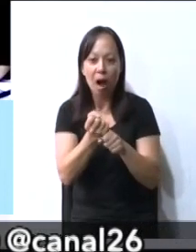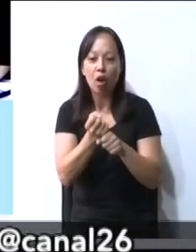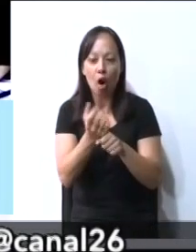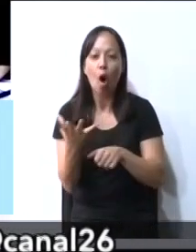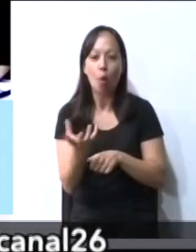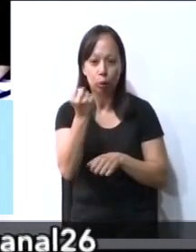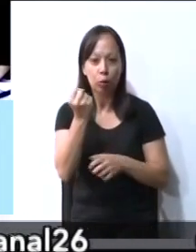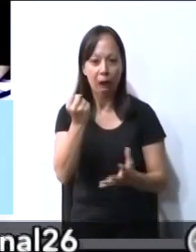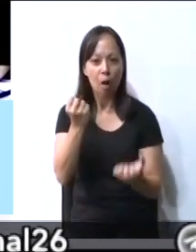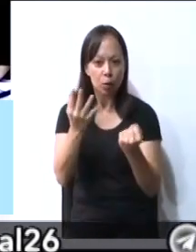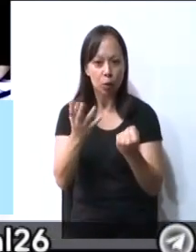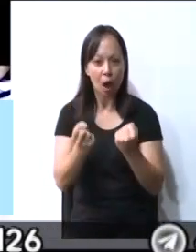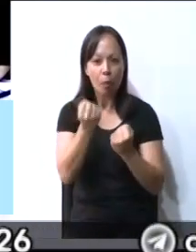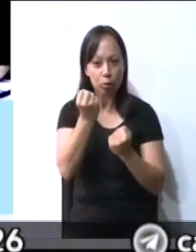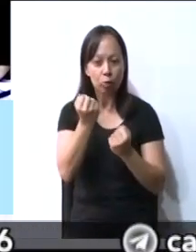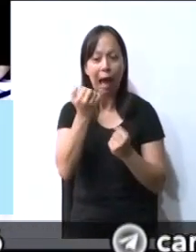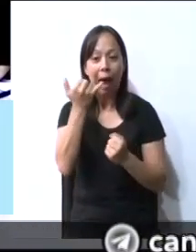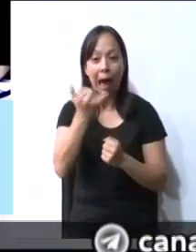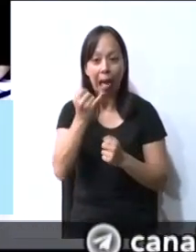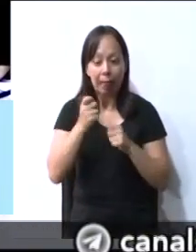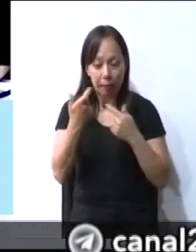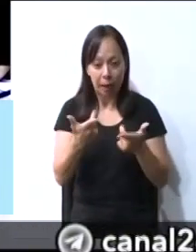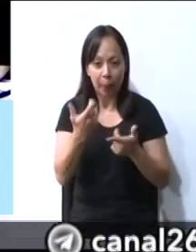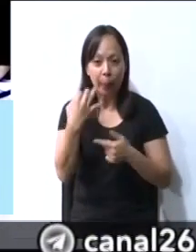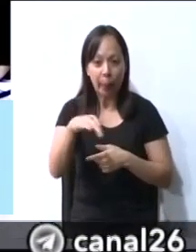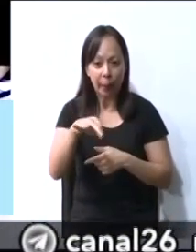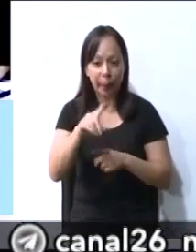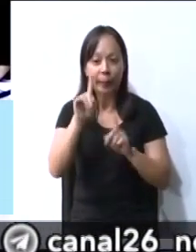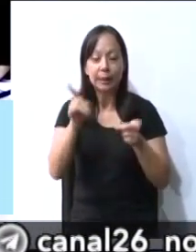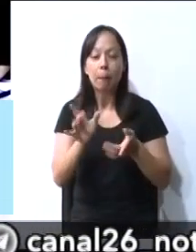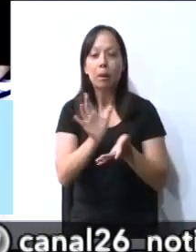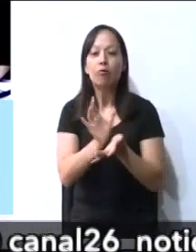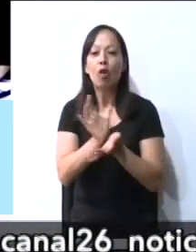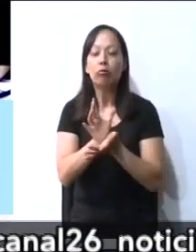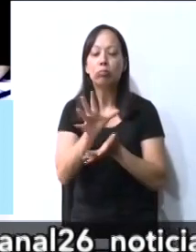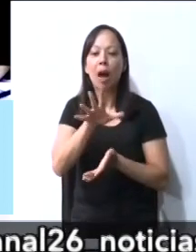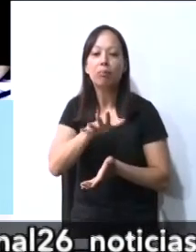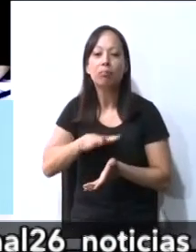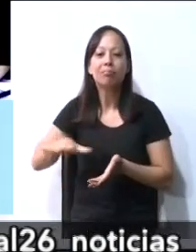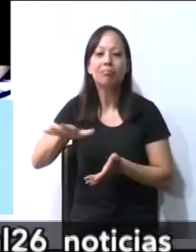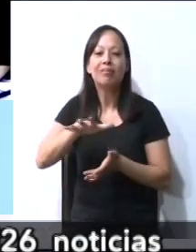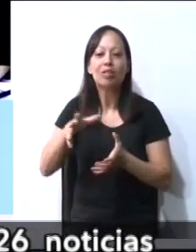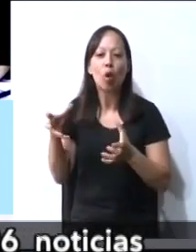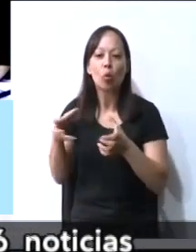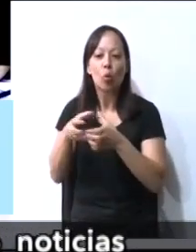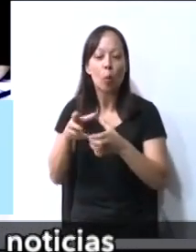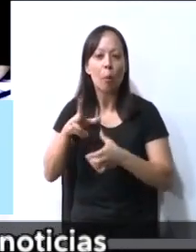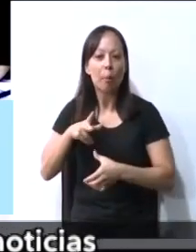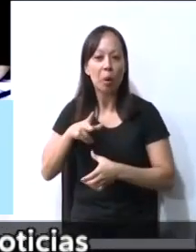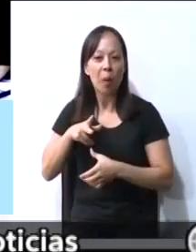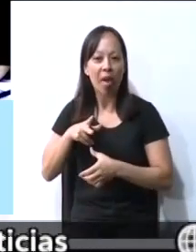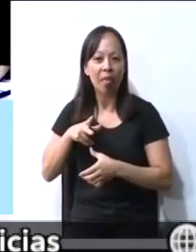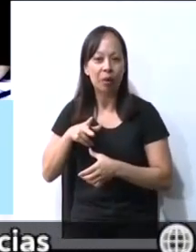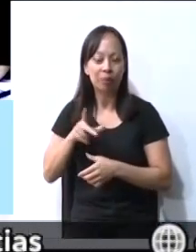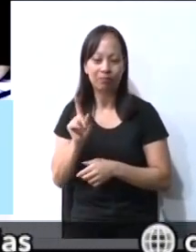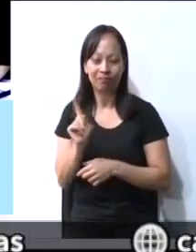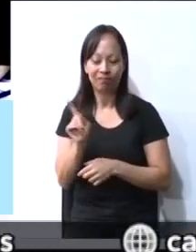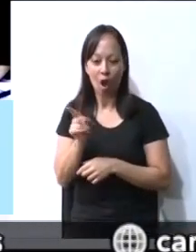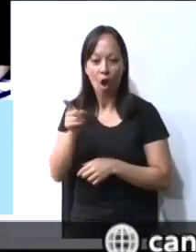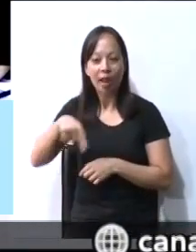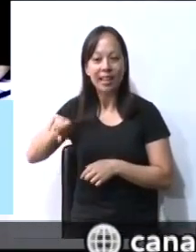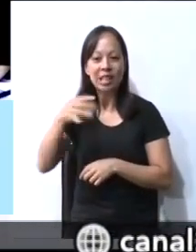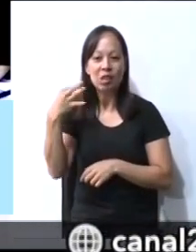Necesitamos reducir el peso muerto del Estado sobre el sector privado, porque son las empresas las que generan trabajo, no el sector público.